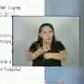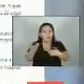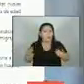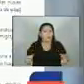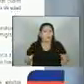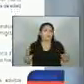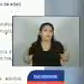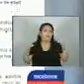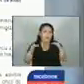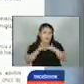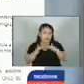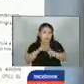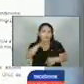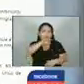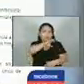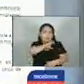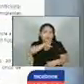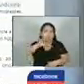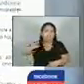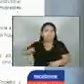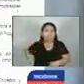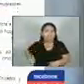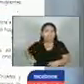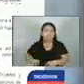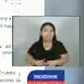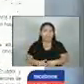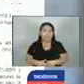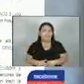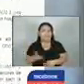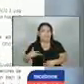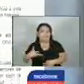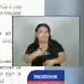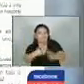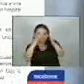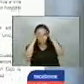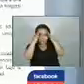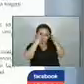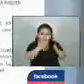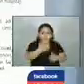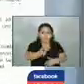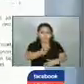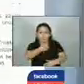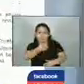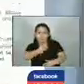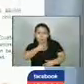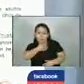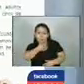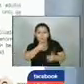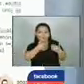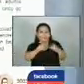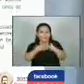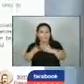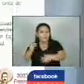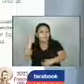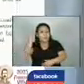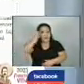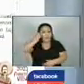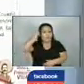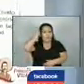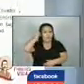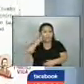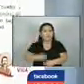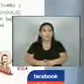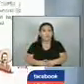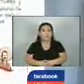también salvadoreños vamos a estar pendientes Se han generado diversas reacciones en esta ruta